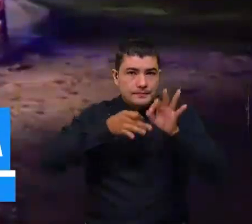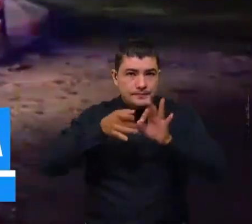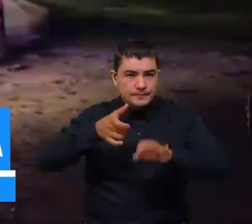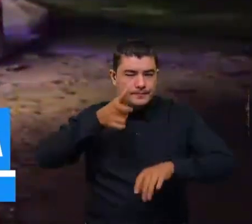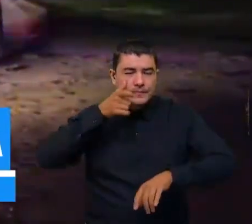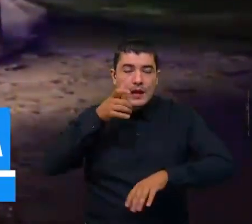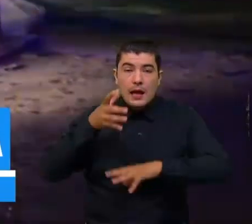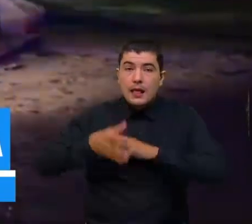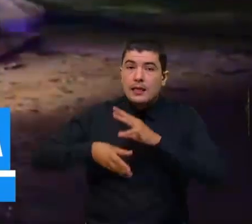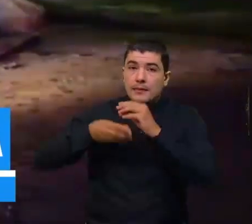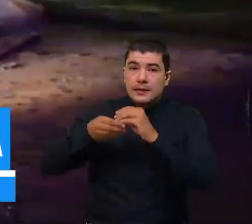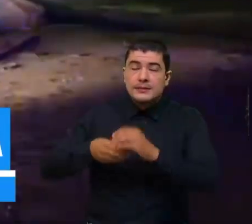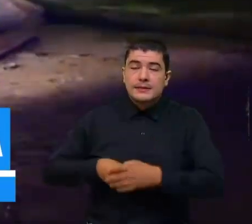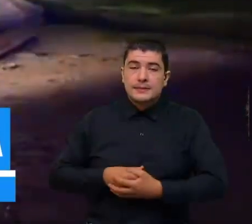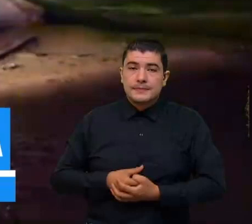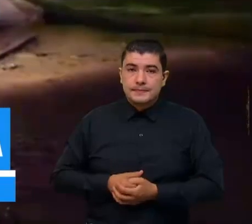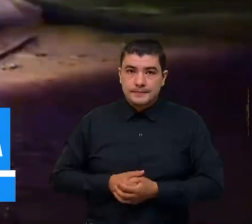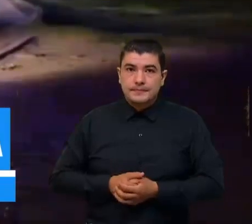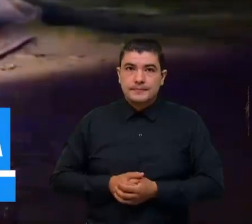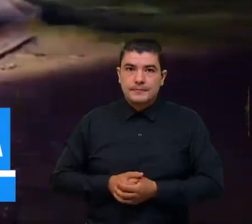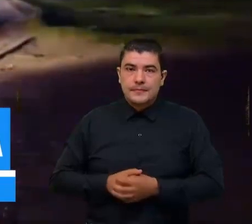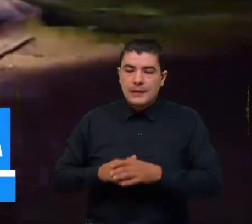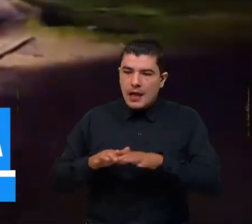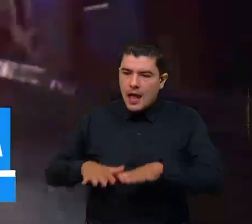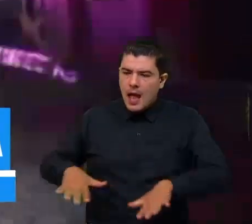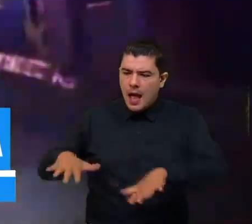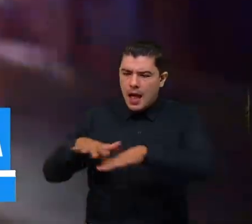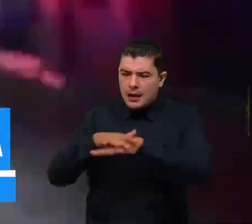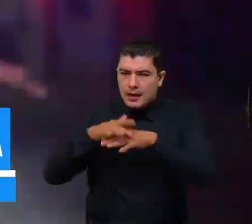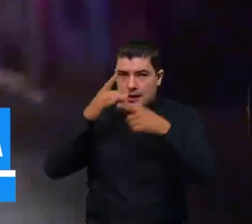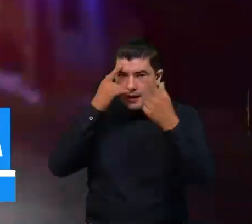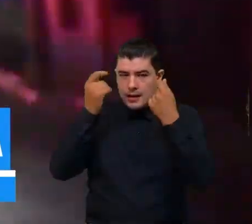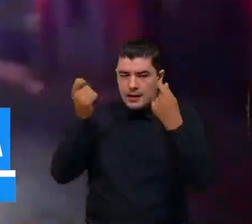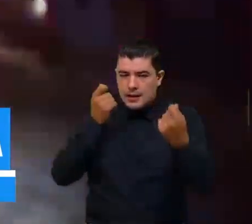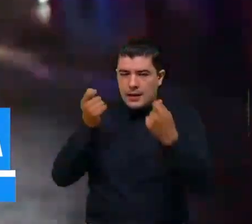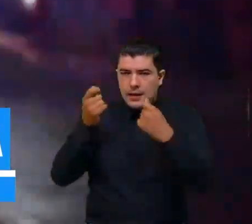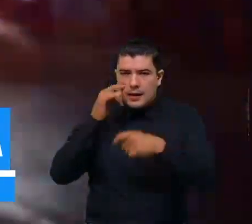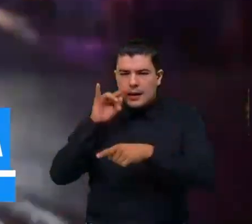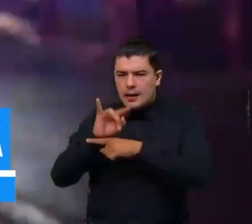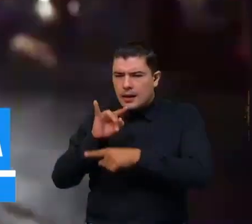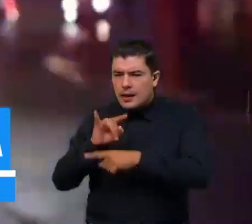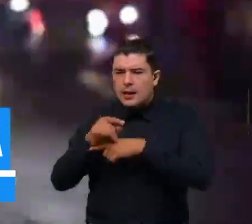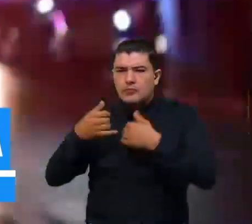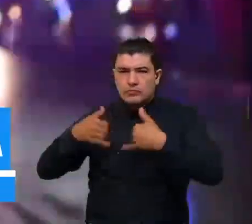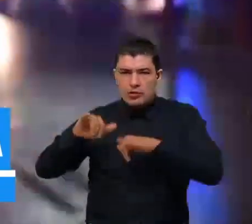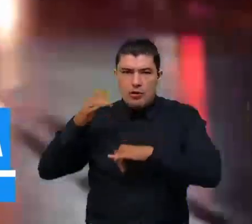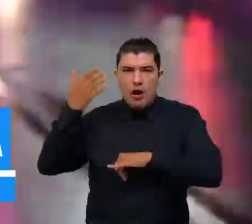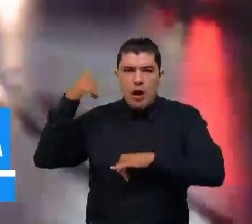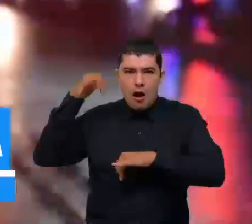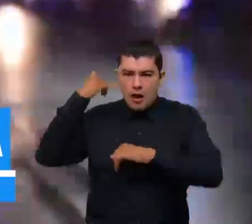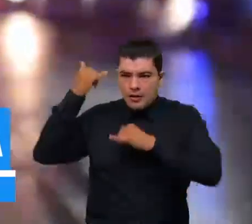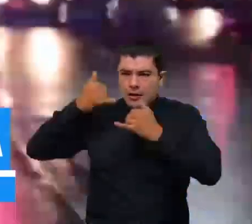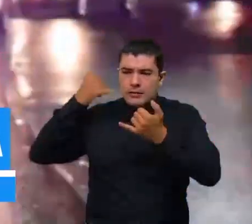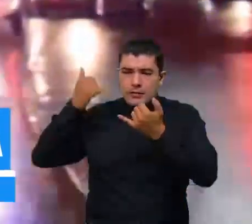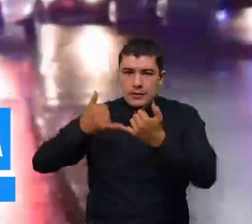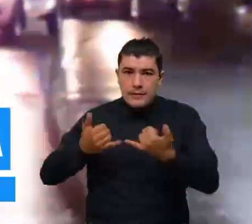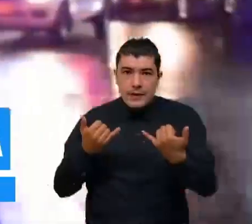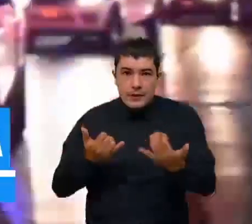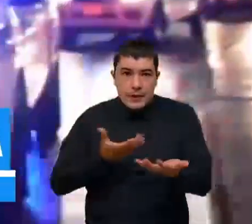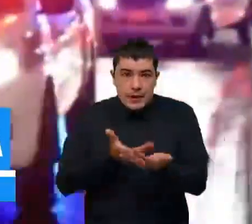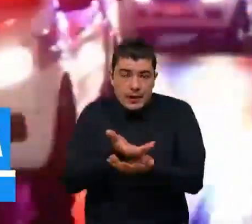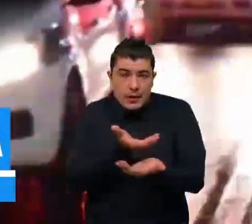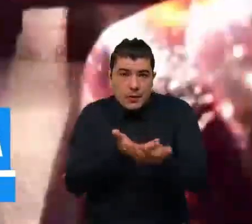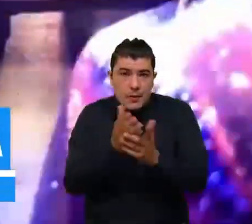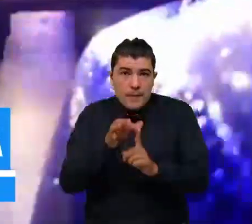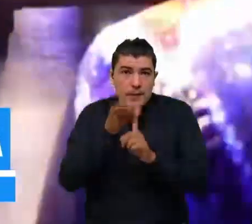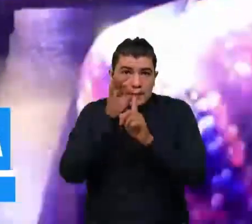tener un acompañamiento permanente en sitios estratégicos que ya tenemos previamente identificado. Como recomendaciones especiales, decirles a